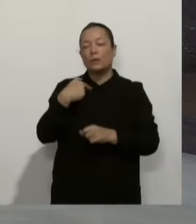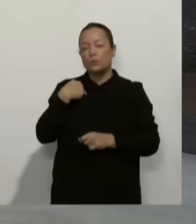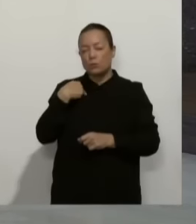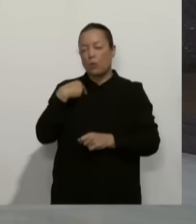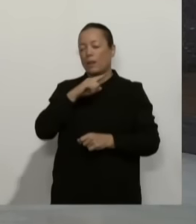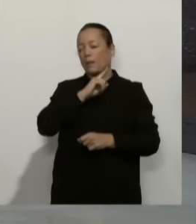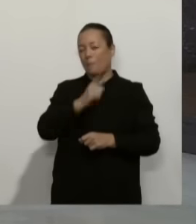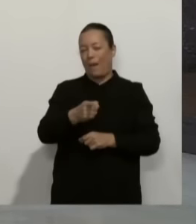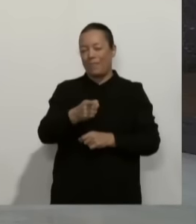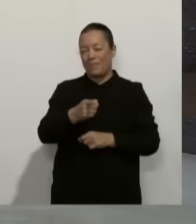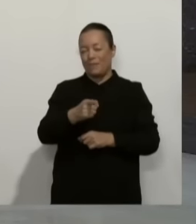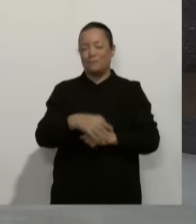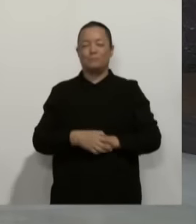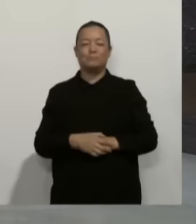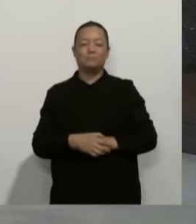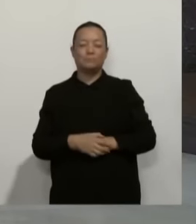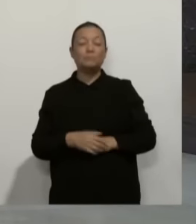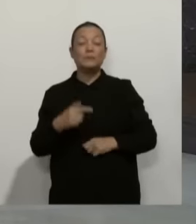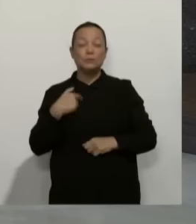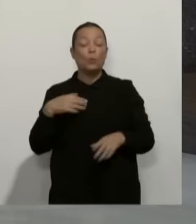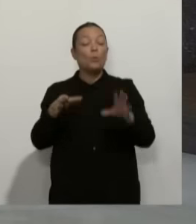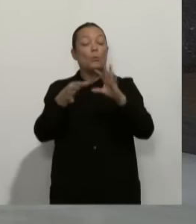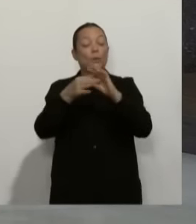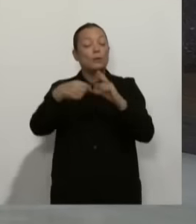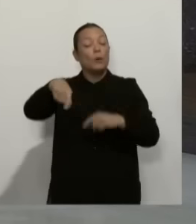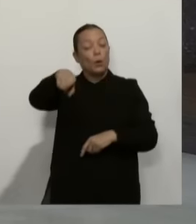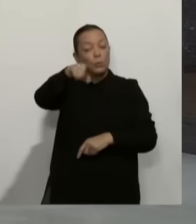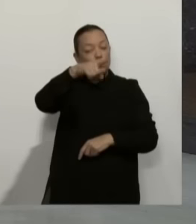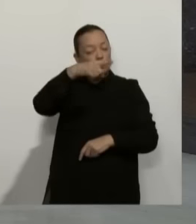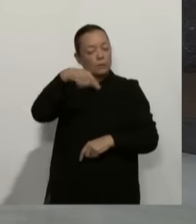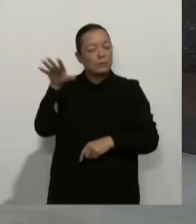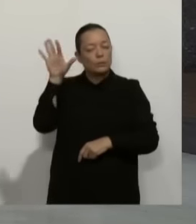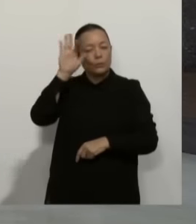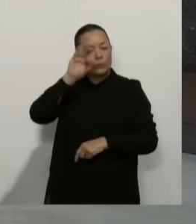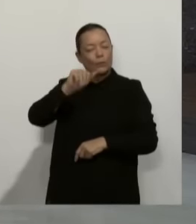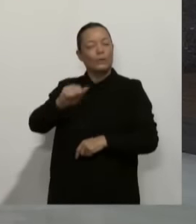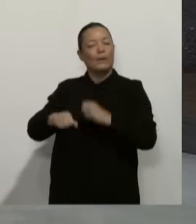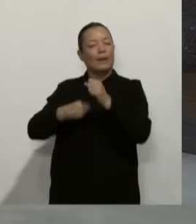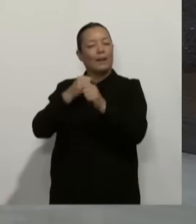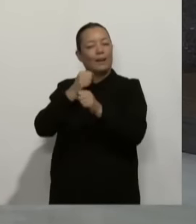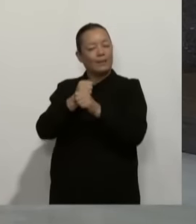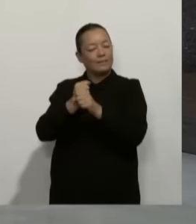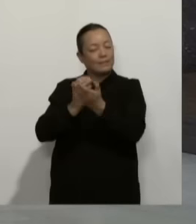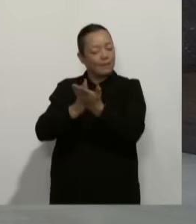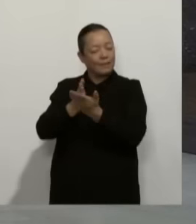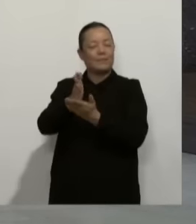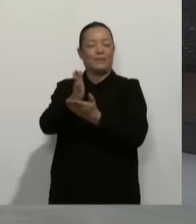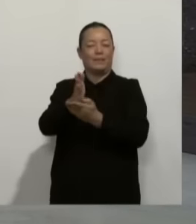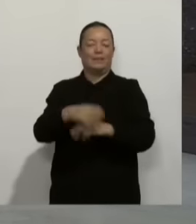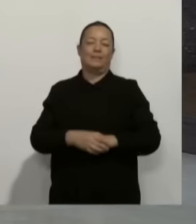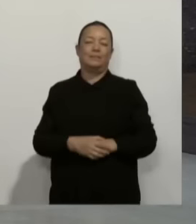que yo les he mandado. Y yo estaré con ustedes todos los días hasta el fin del